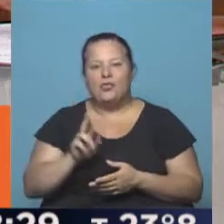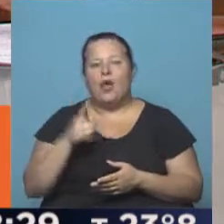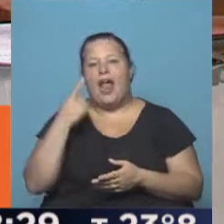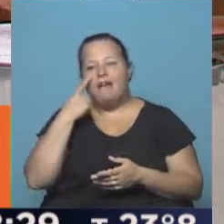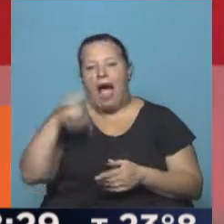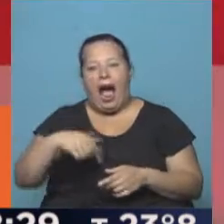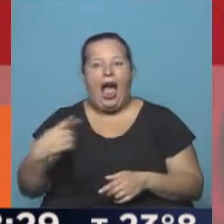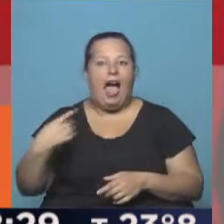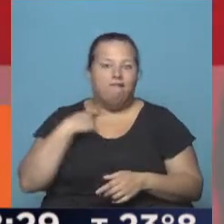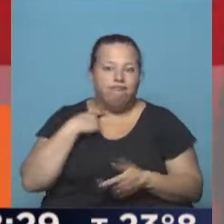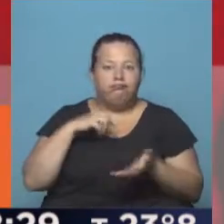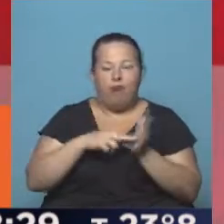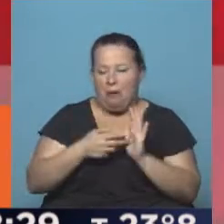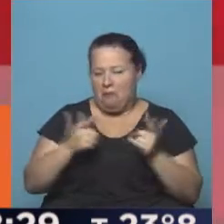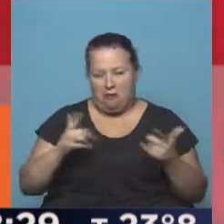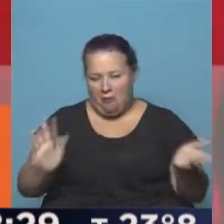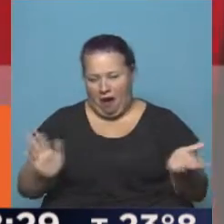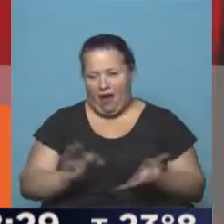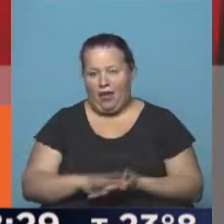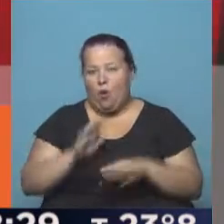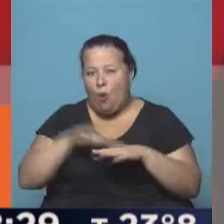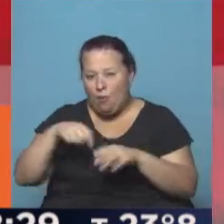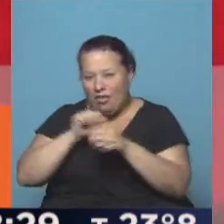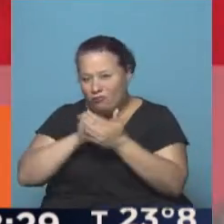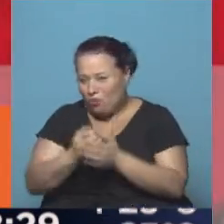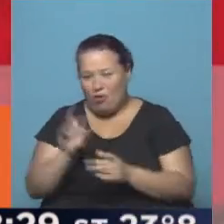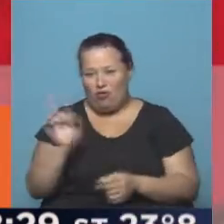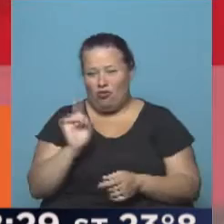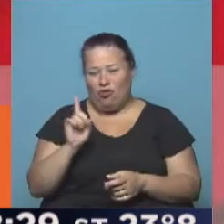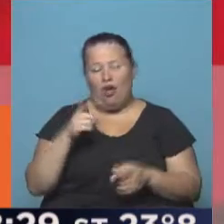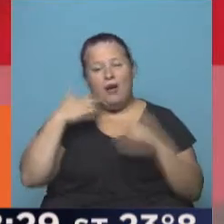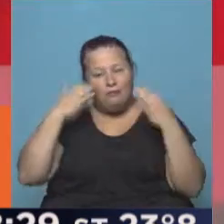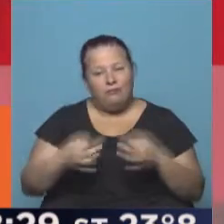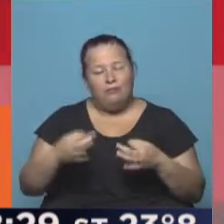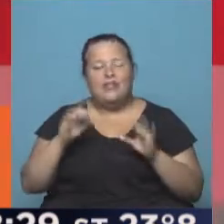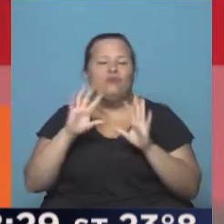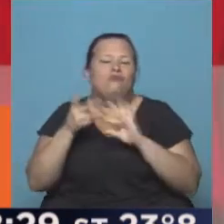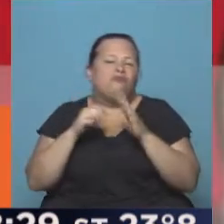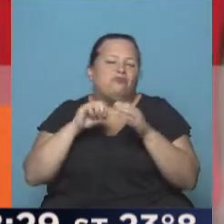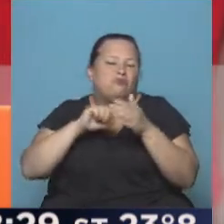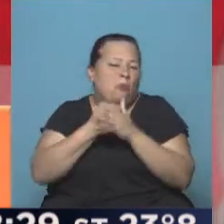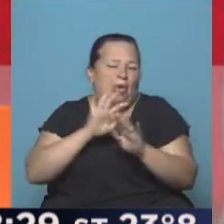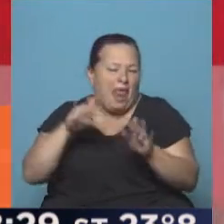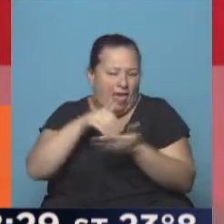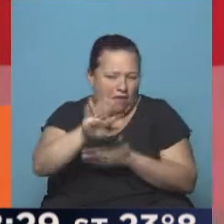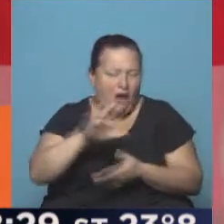ve ahora muy perjudicado por esto. Insisto, es más bien simbólico. De todas